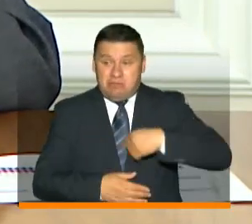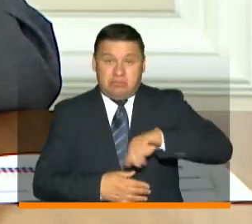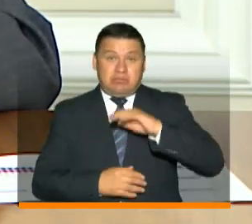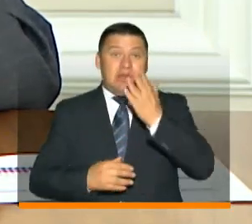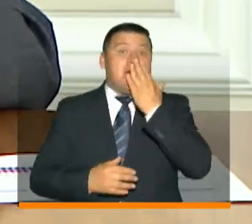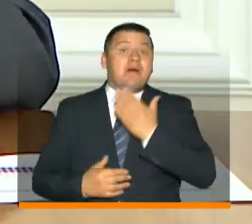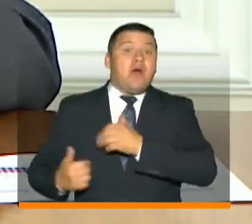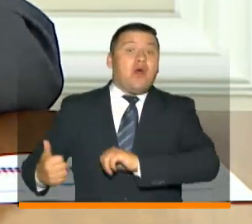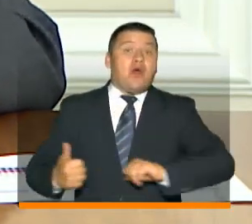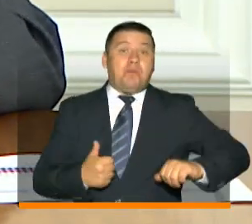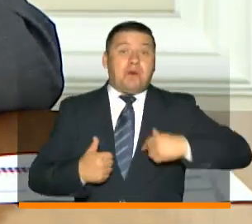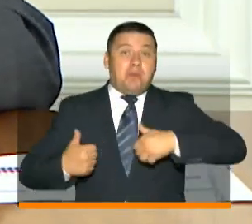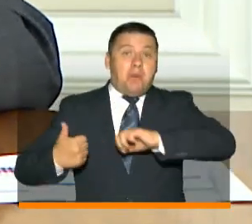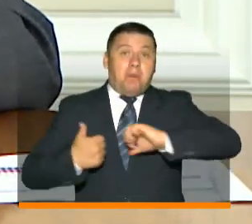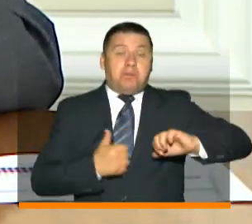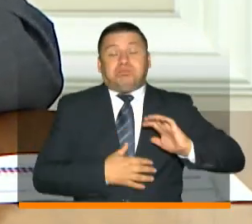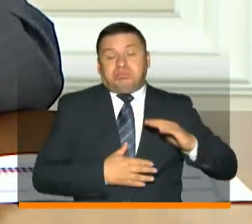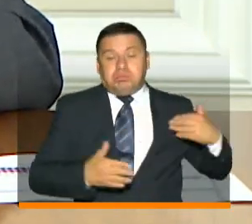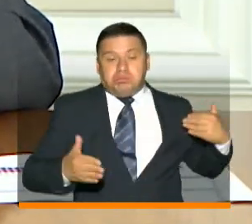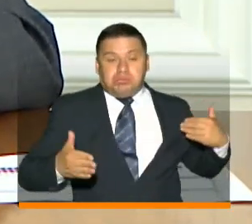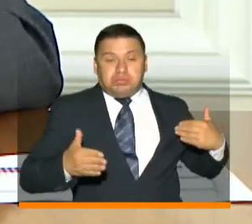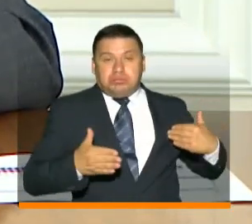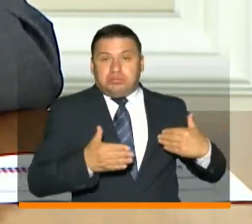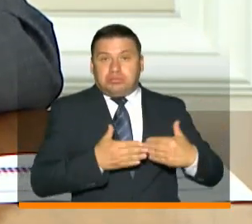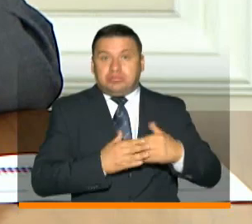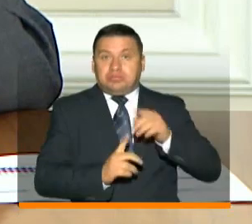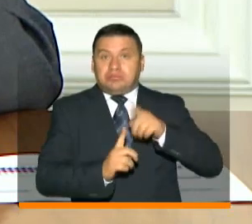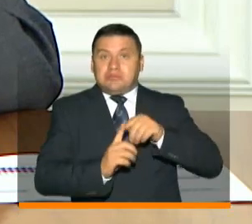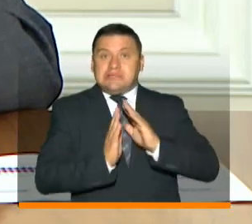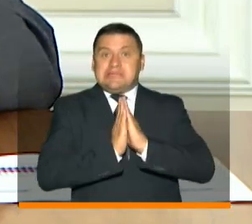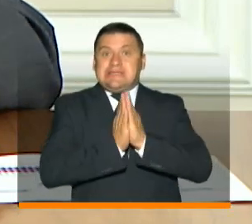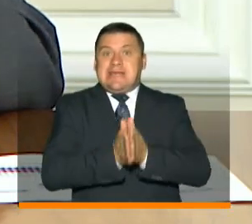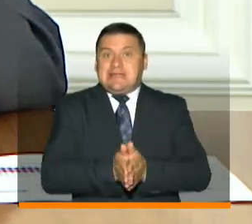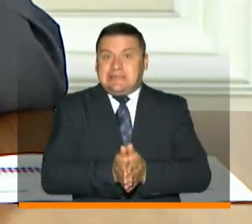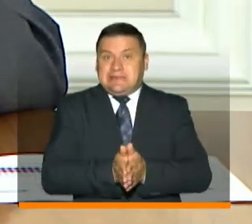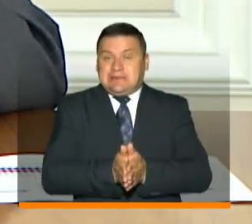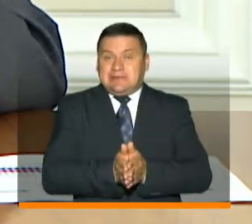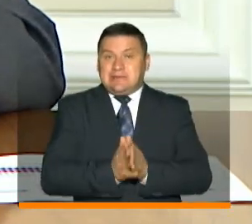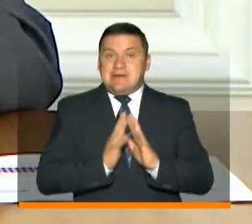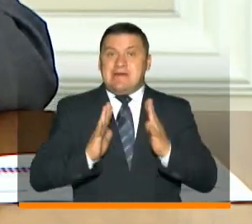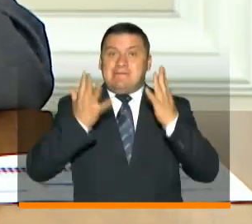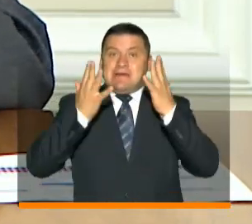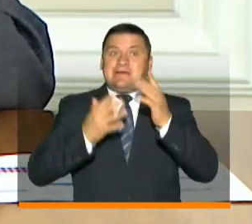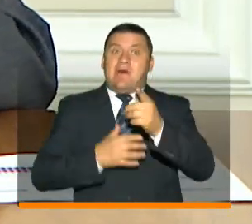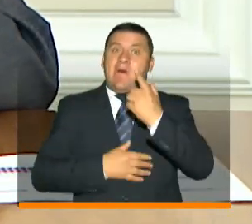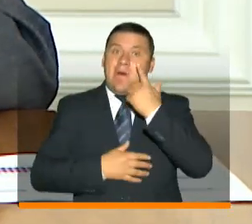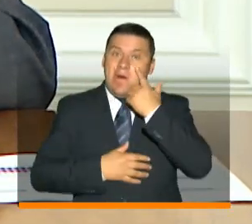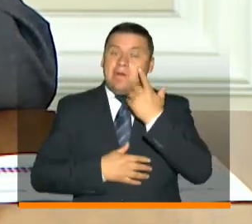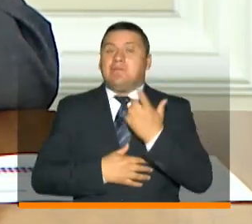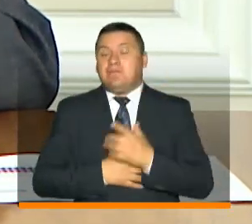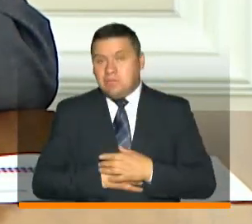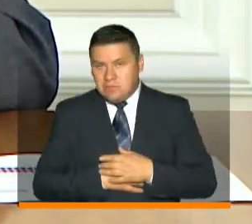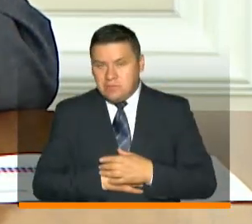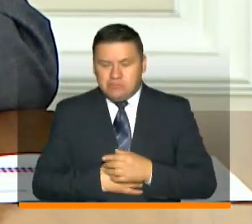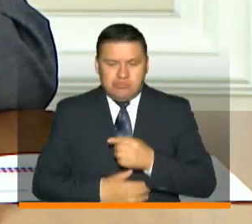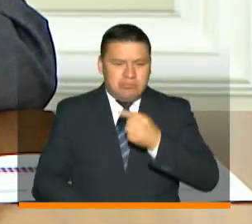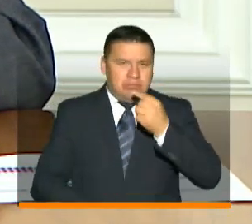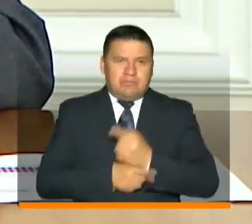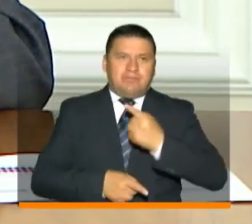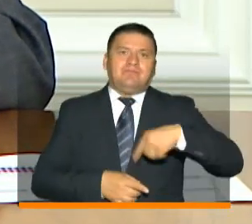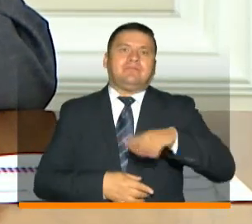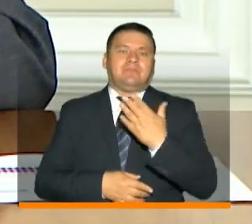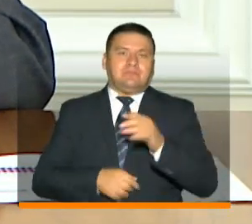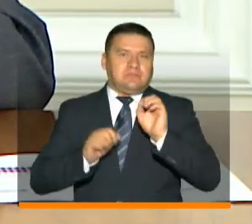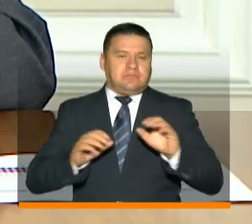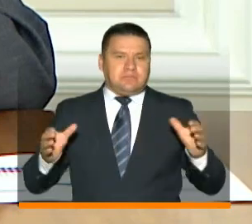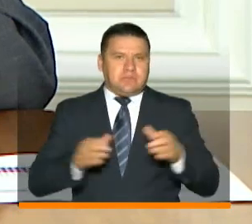nos comportemos durante estos meses de diciembre, durante las festividades, va a ser determinante en